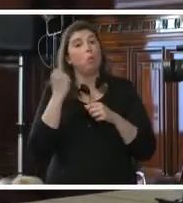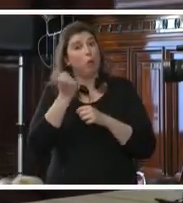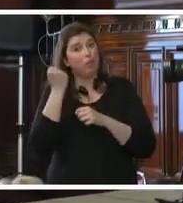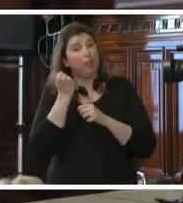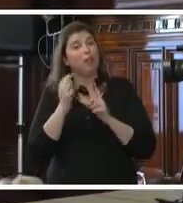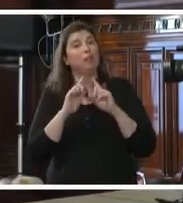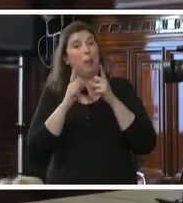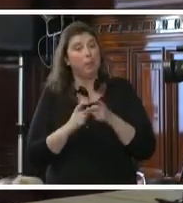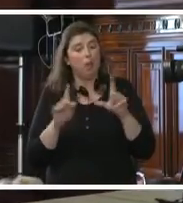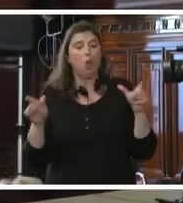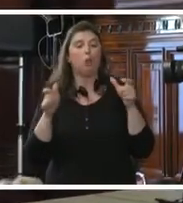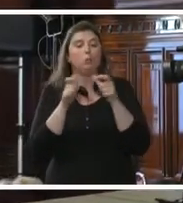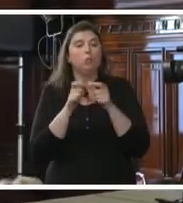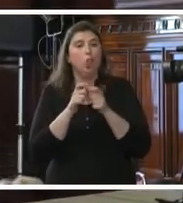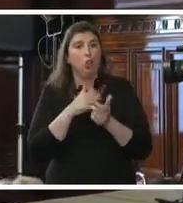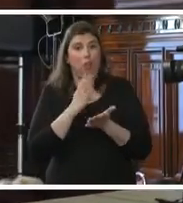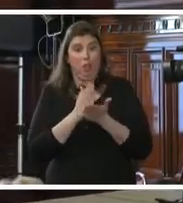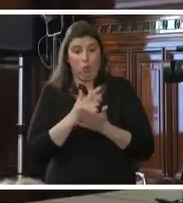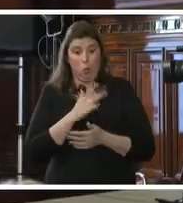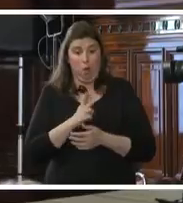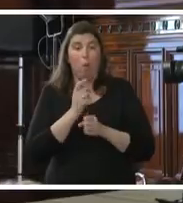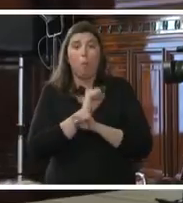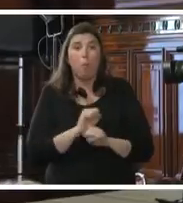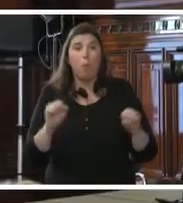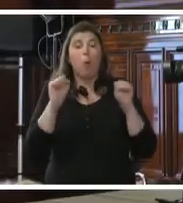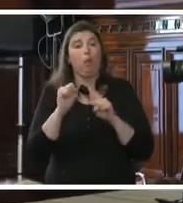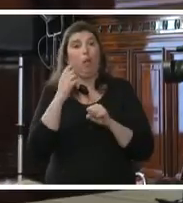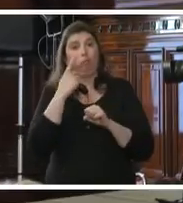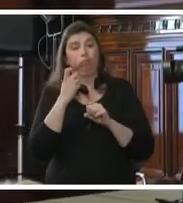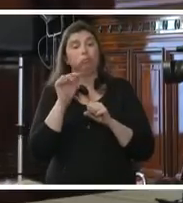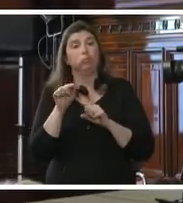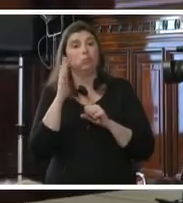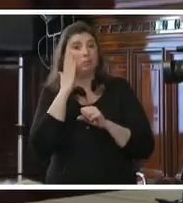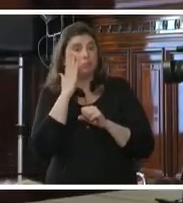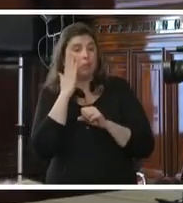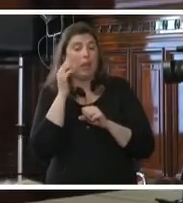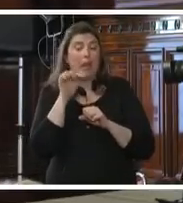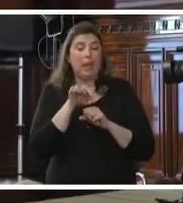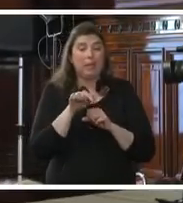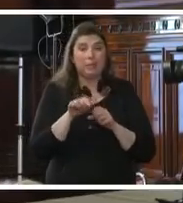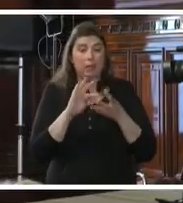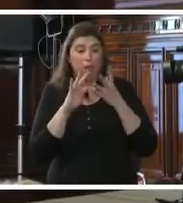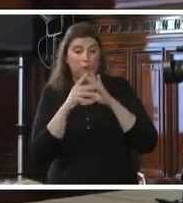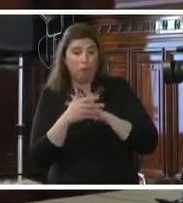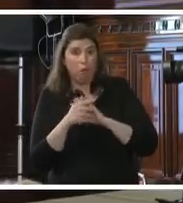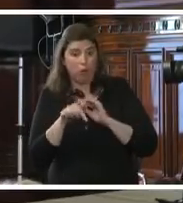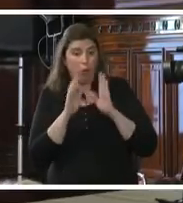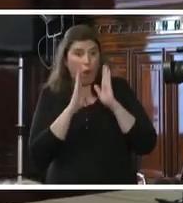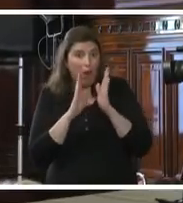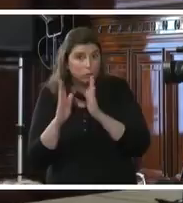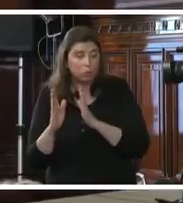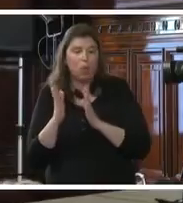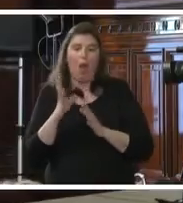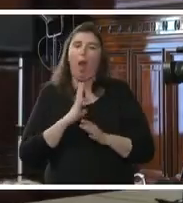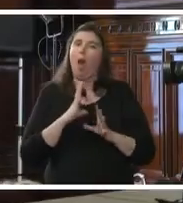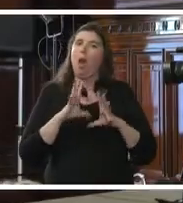que la Honorable Comisión pueda tener en cuenta que en estas medidas cautelares, en estos casos, hay que